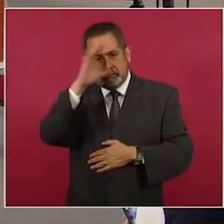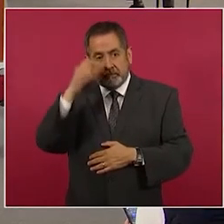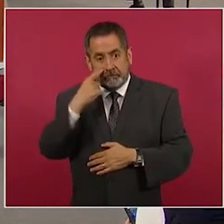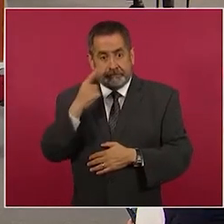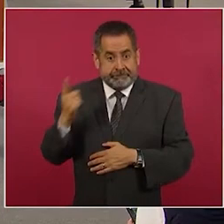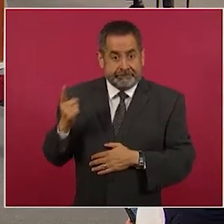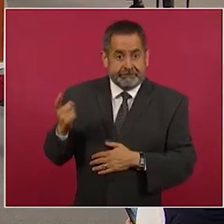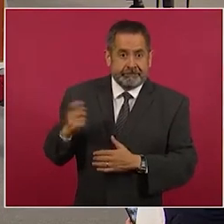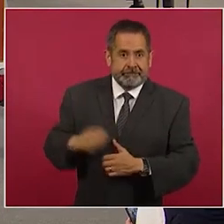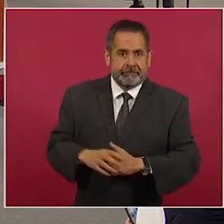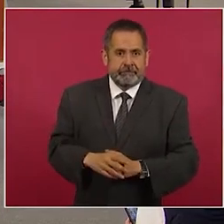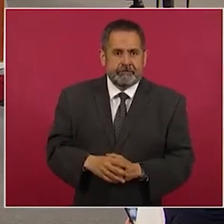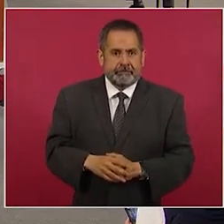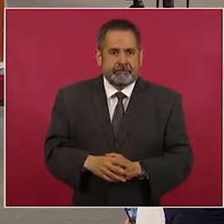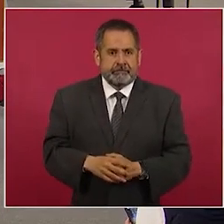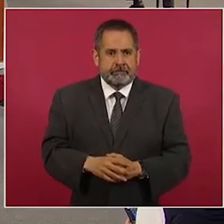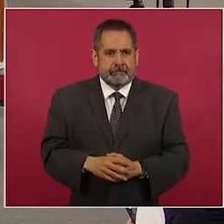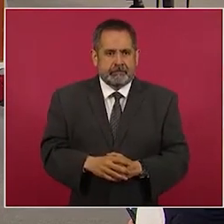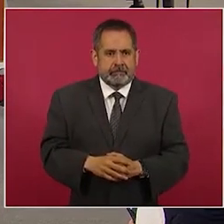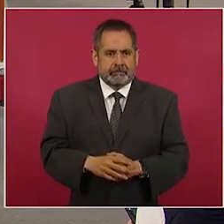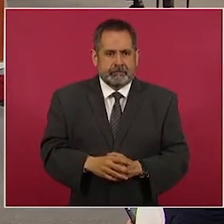esa.